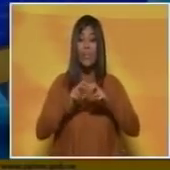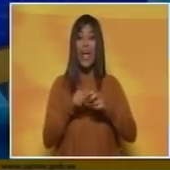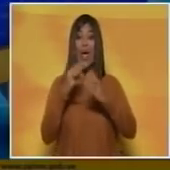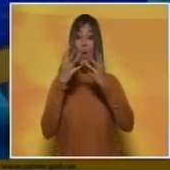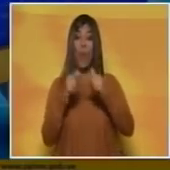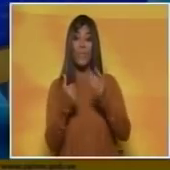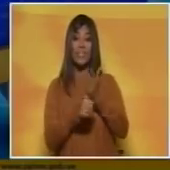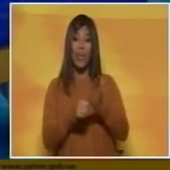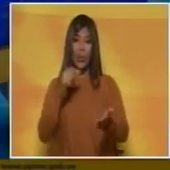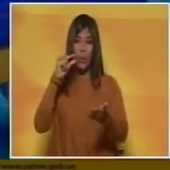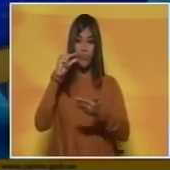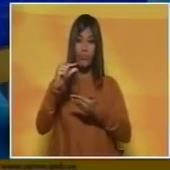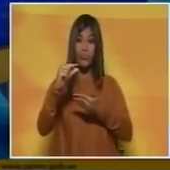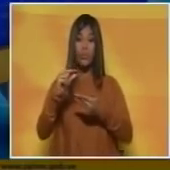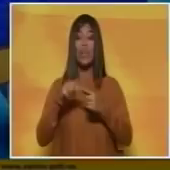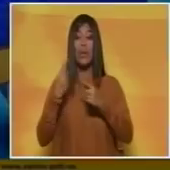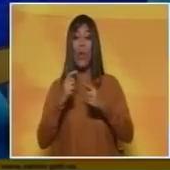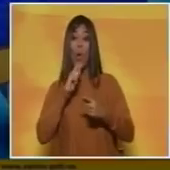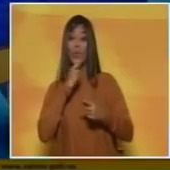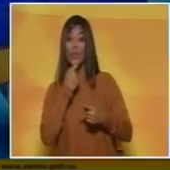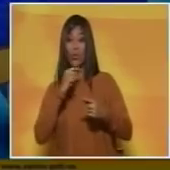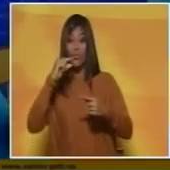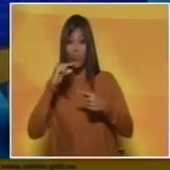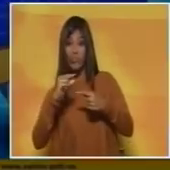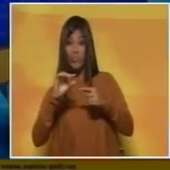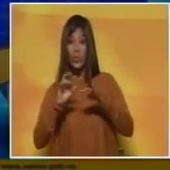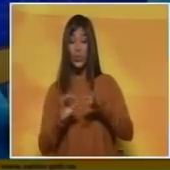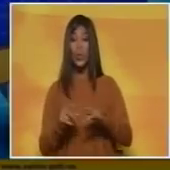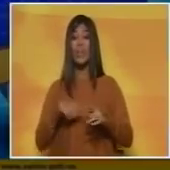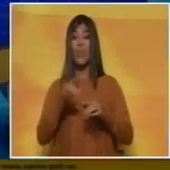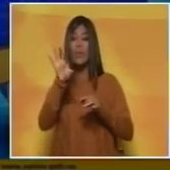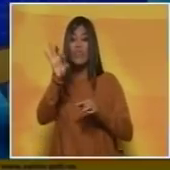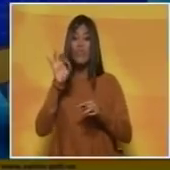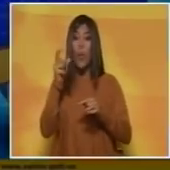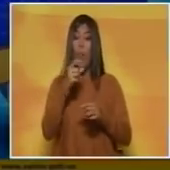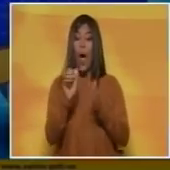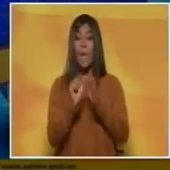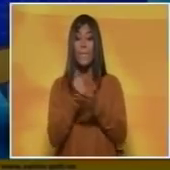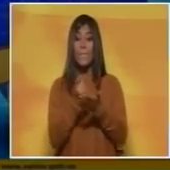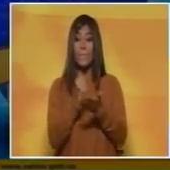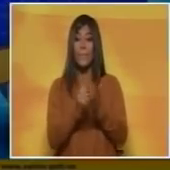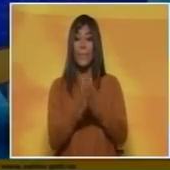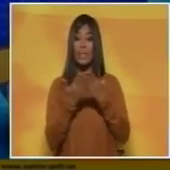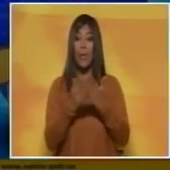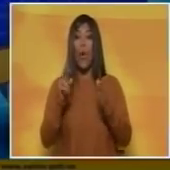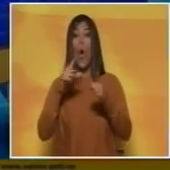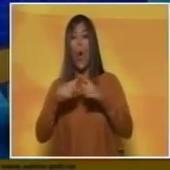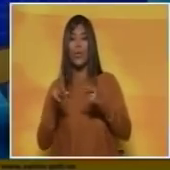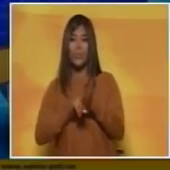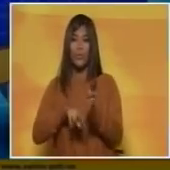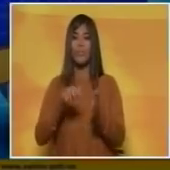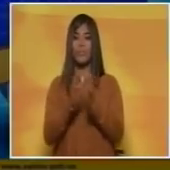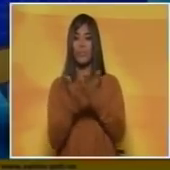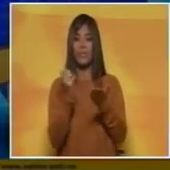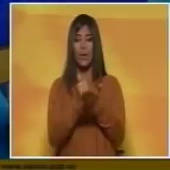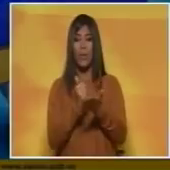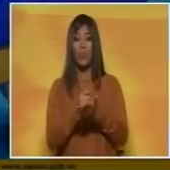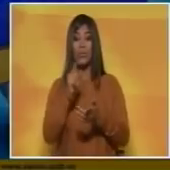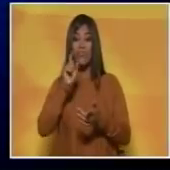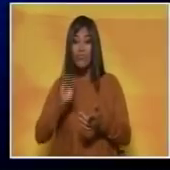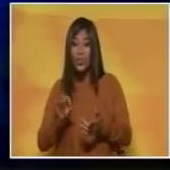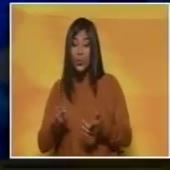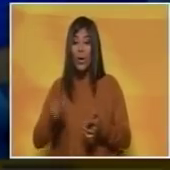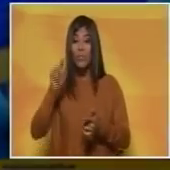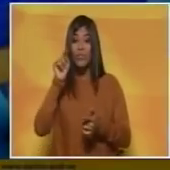número de cédula de identidad y contraseña actual. Luego deberá escoger la opción pasaporte y seguidamente ratificación de pasaporte. Al seleccionar